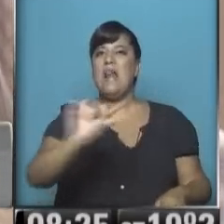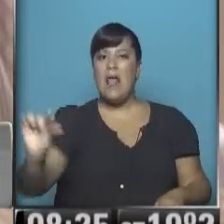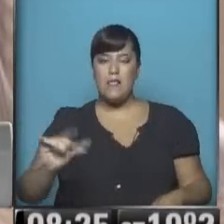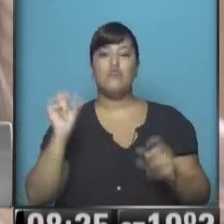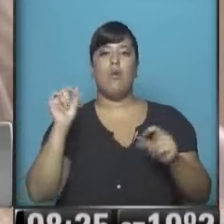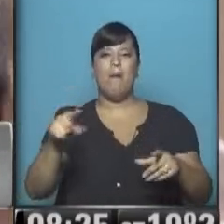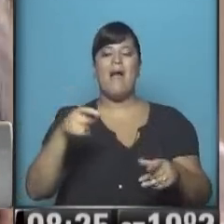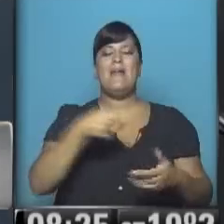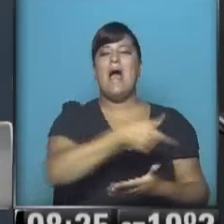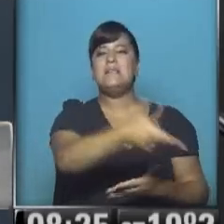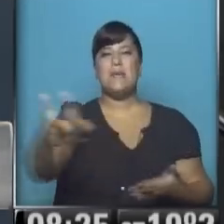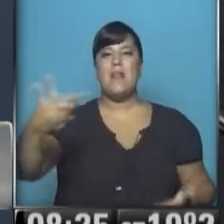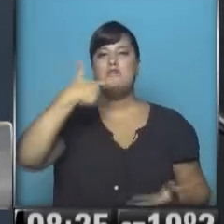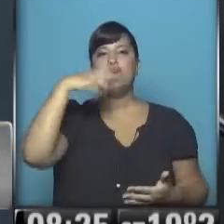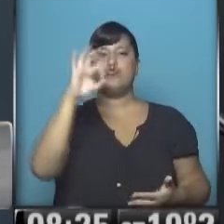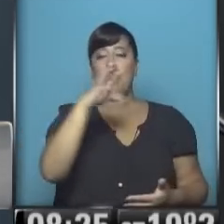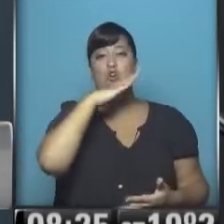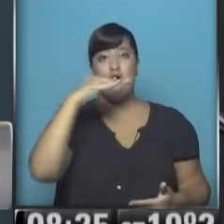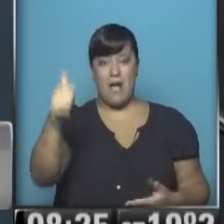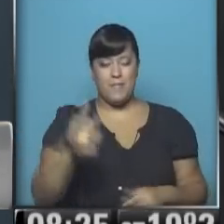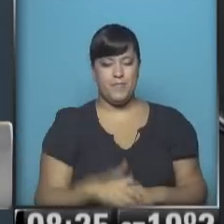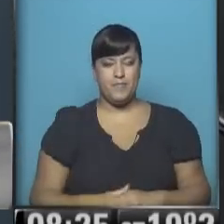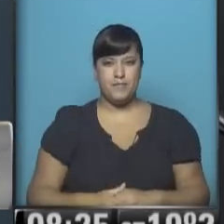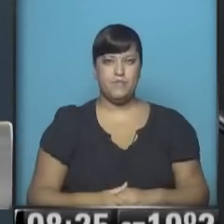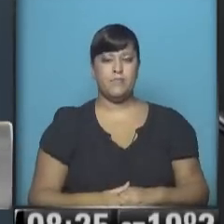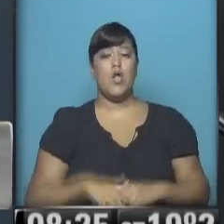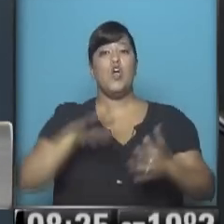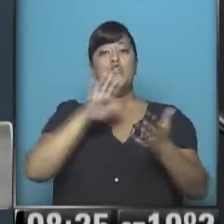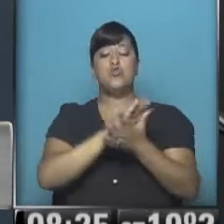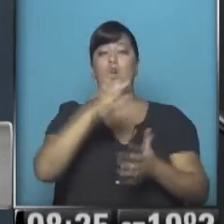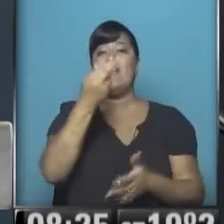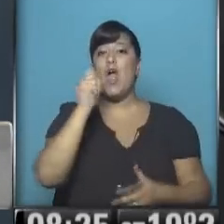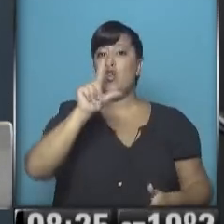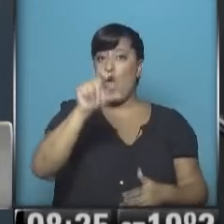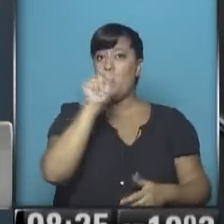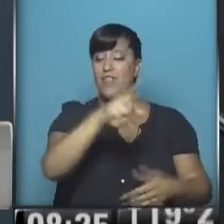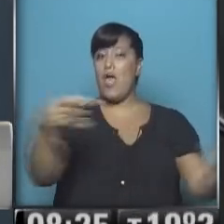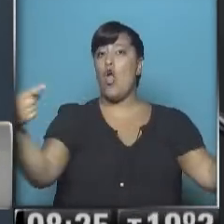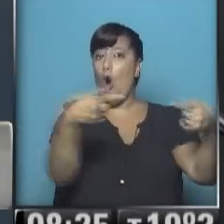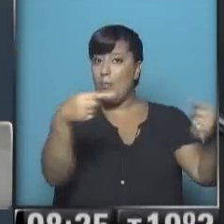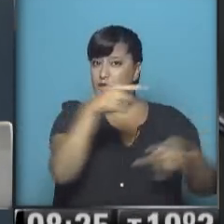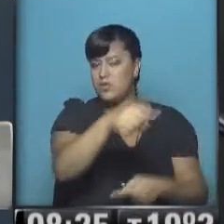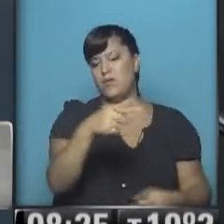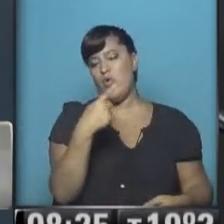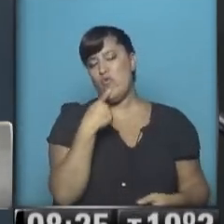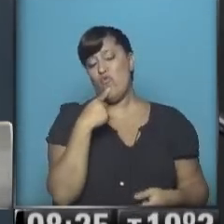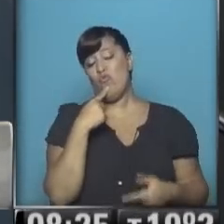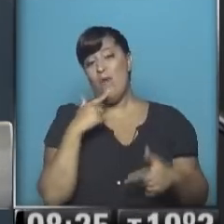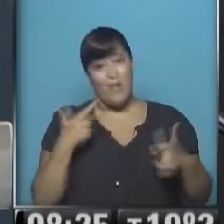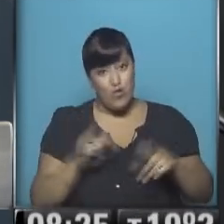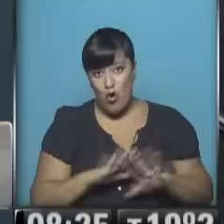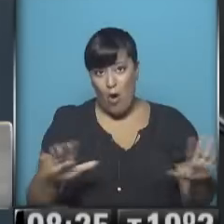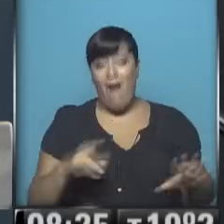sembrado de soja bueno respecto al rol de la oposición no cabe la menor duda que la oposición ha sido